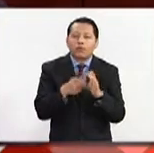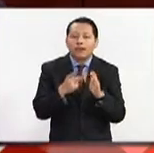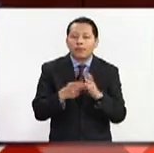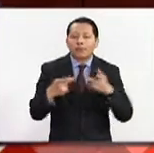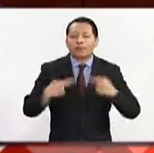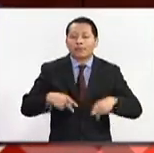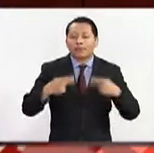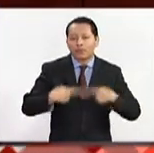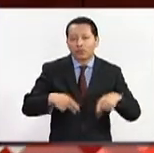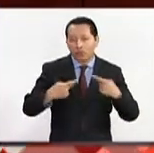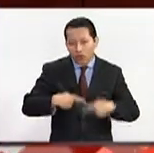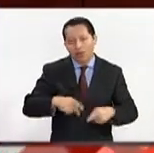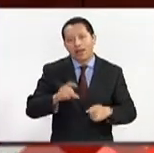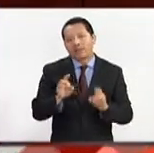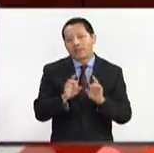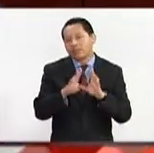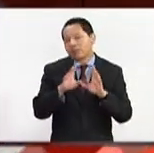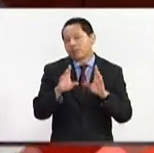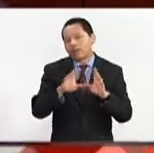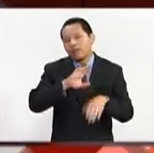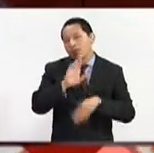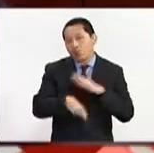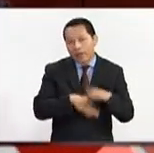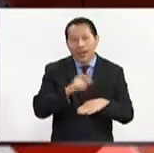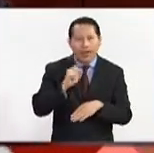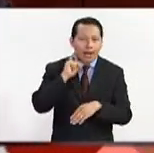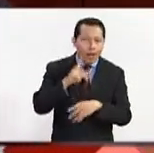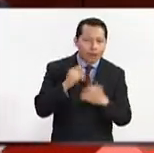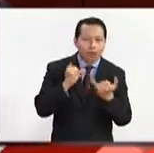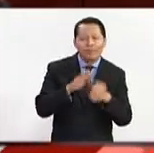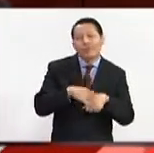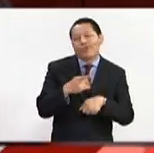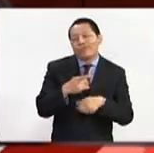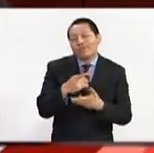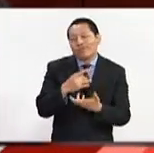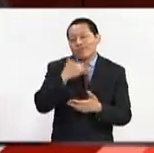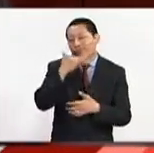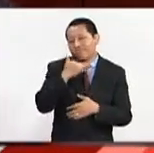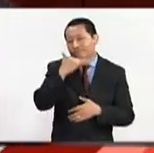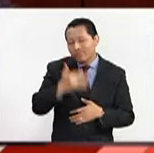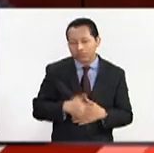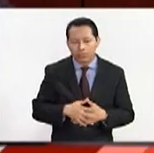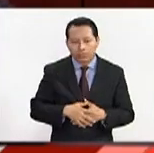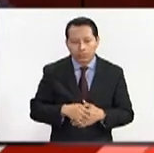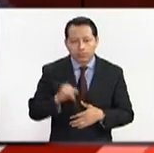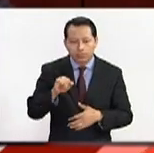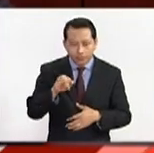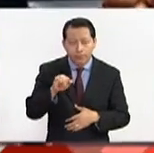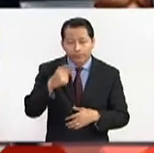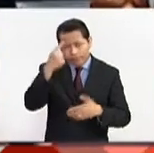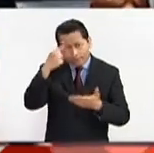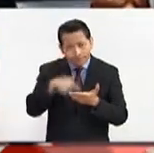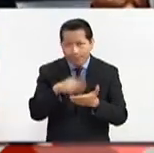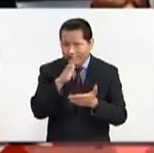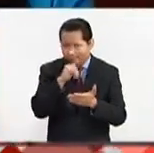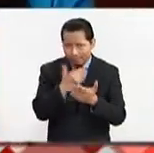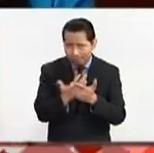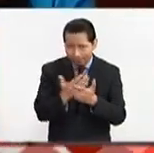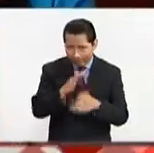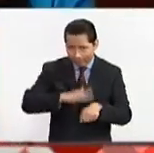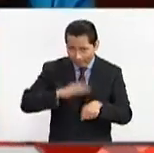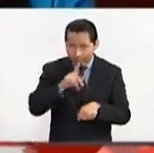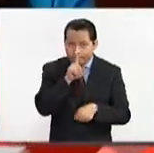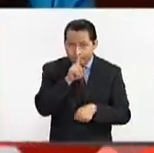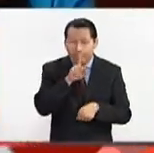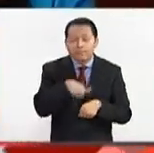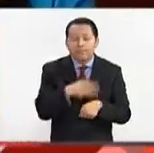sea la primera víctima de este tipo de actos de corrupción. Así es. Pues mira, yo creo que ya no podemos esperar más. Quiero decirte que